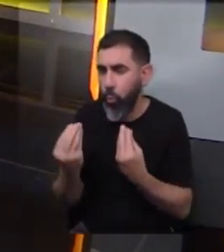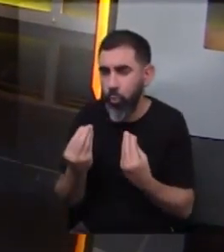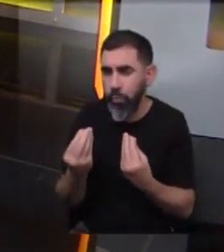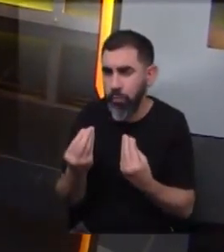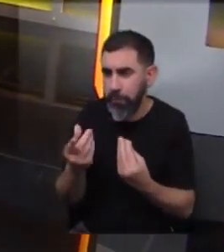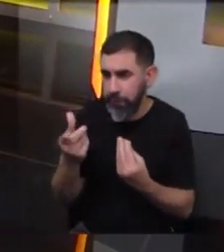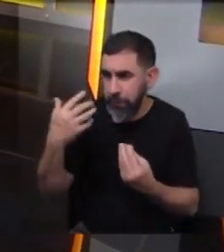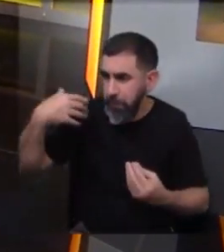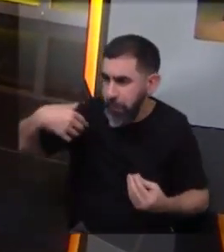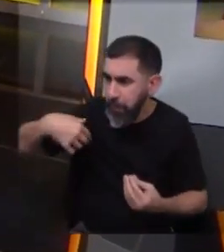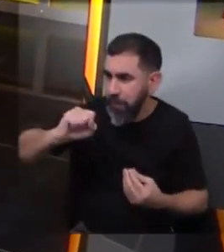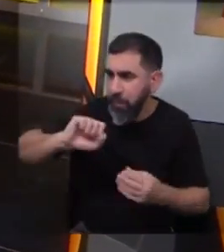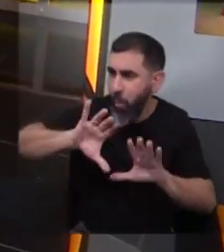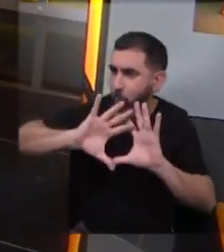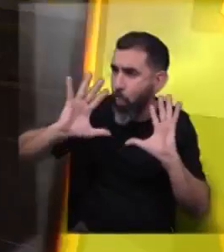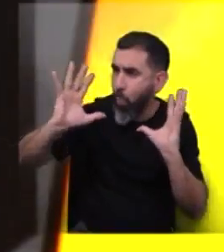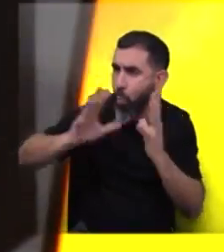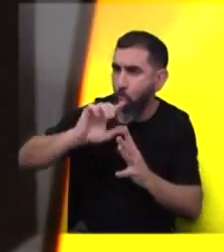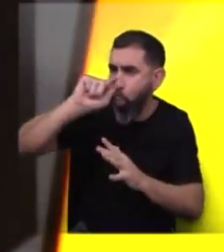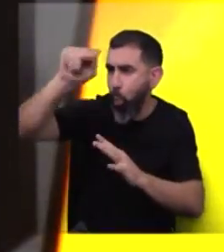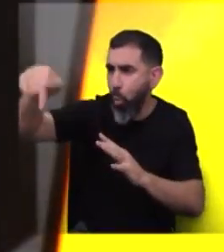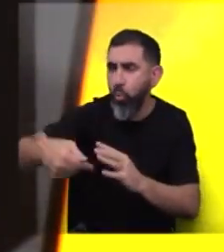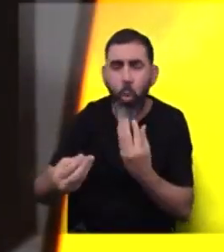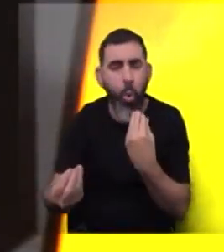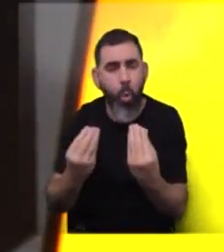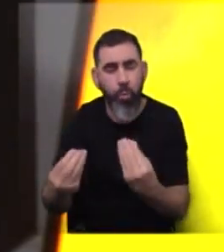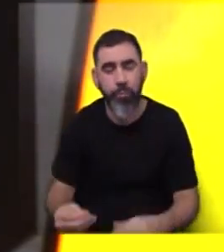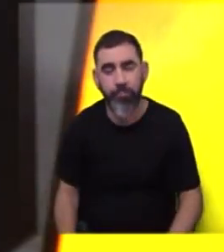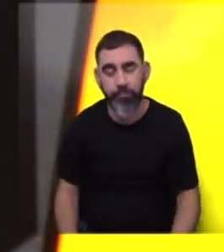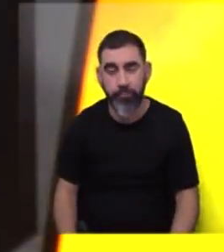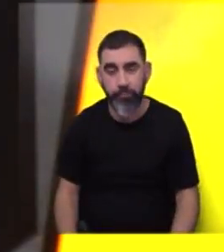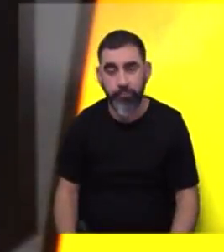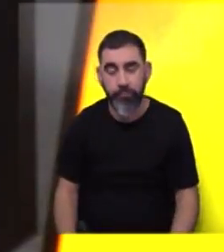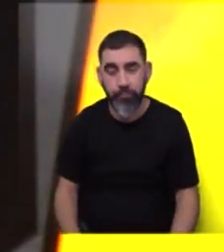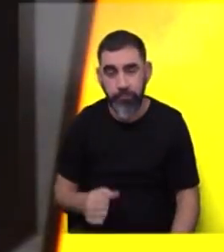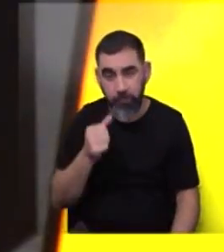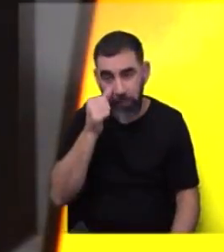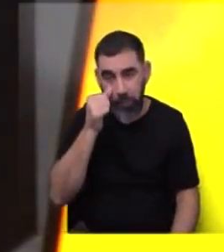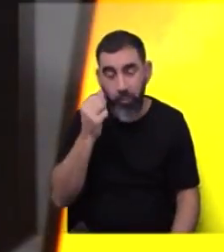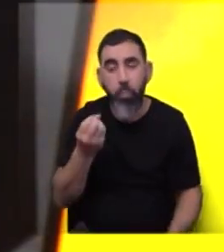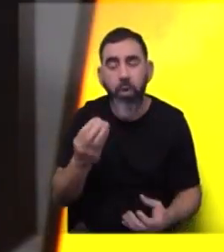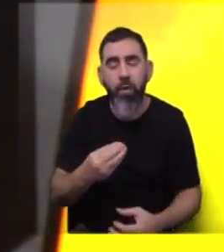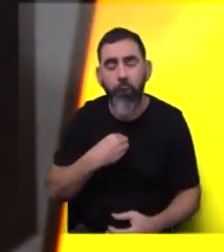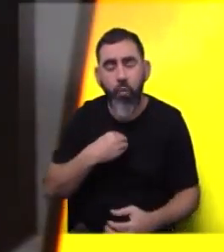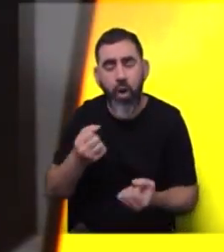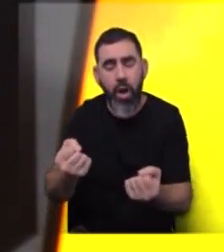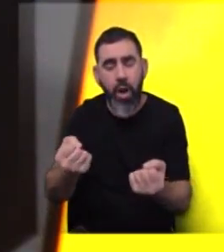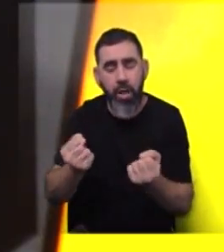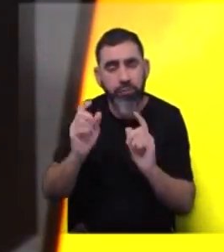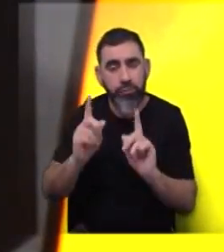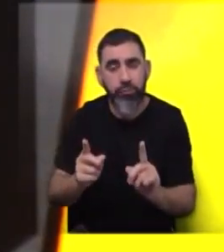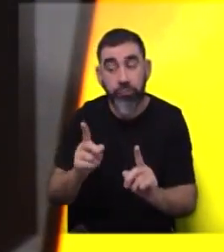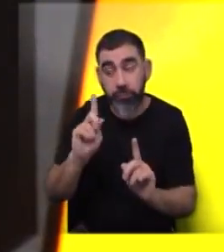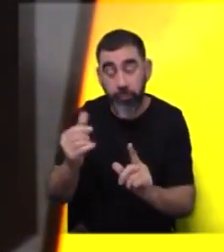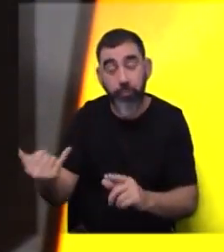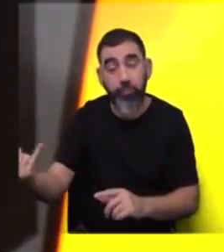aparato me transporta al otro lado del mundo. Bueno, un poco eso y justamente por qué se despierta la vocación de ser piloto. Y ella nos